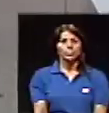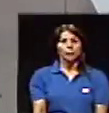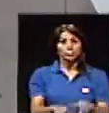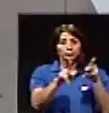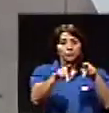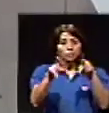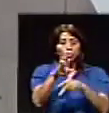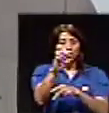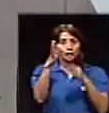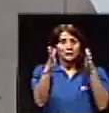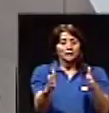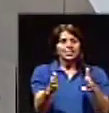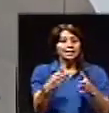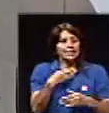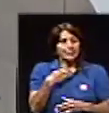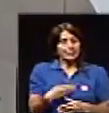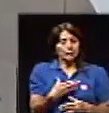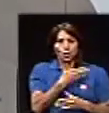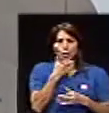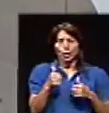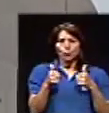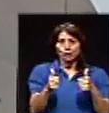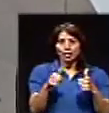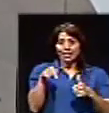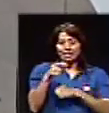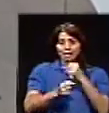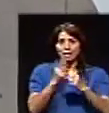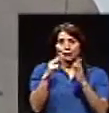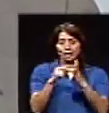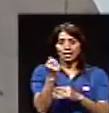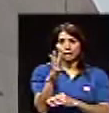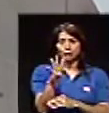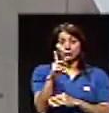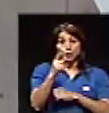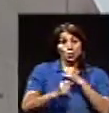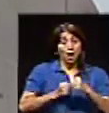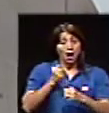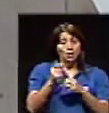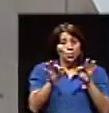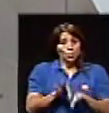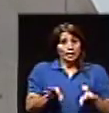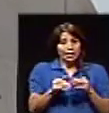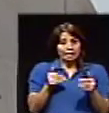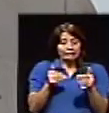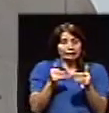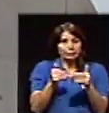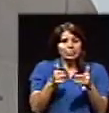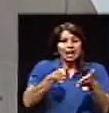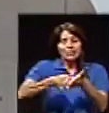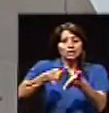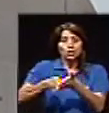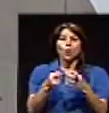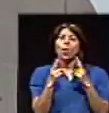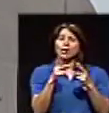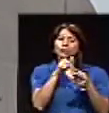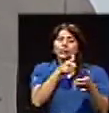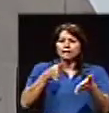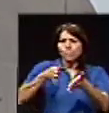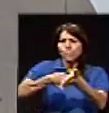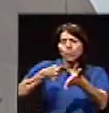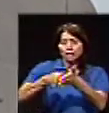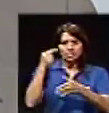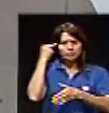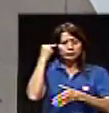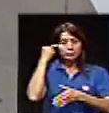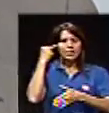Costarricenses, les deseo lo mejor en este 2014, un año importante. Hay elecciones pronto, ojalá voten a conciencia y se sientan